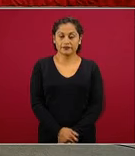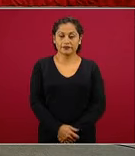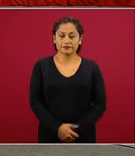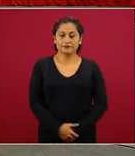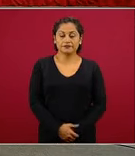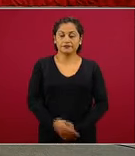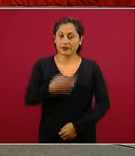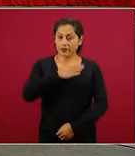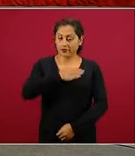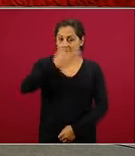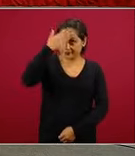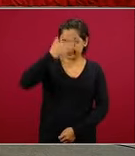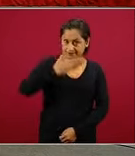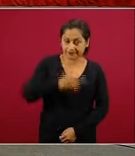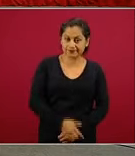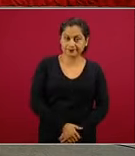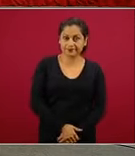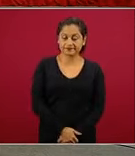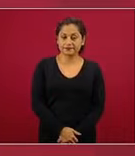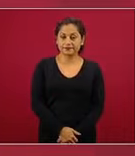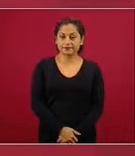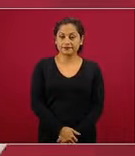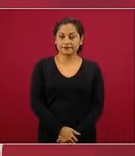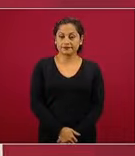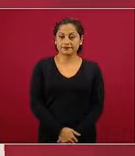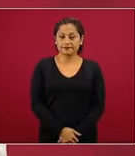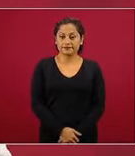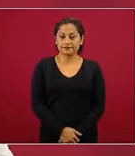Muy buenas noches. Buenas.